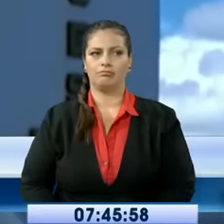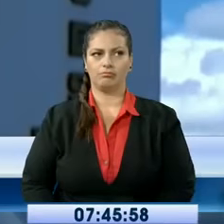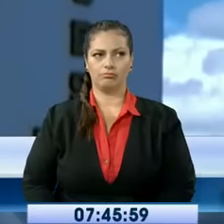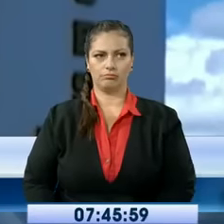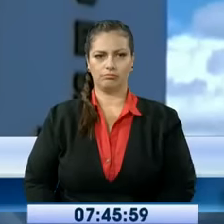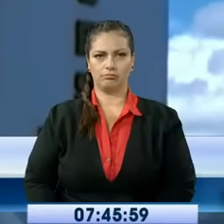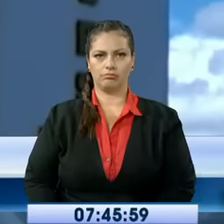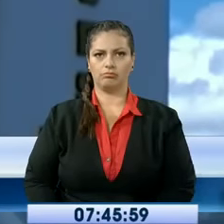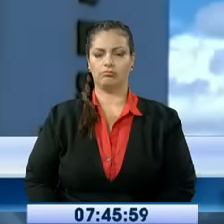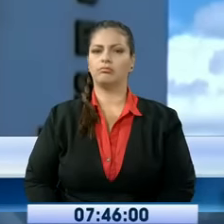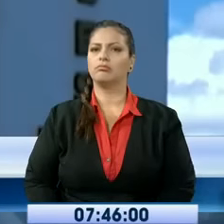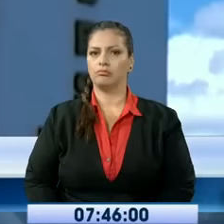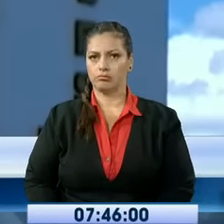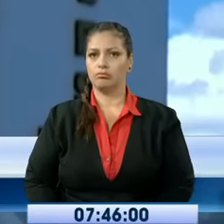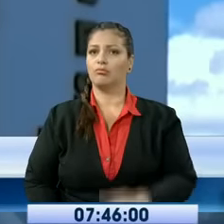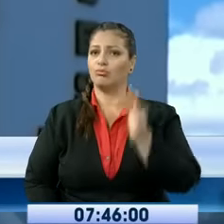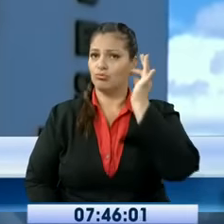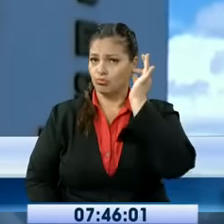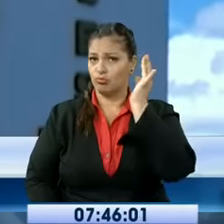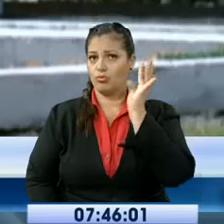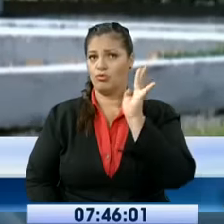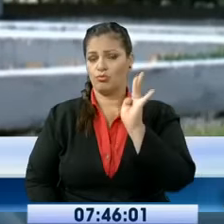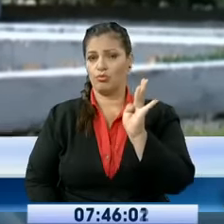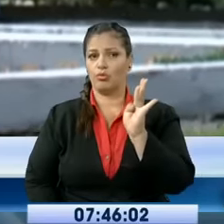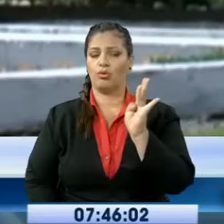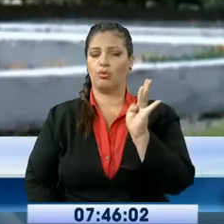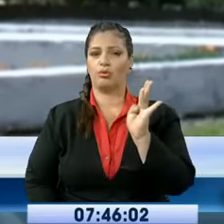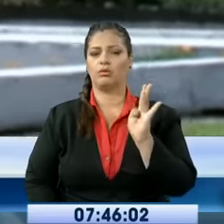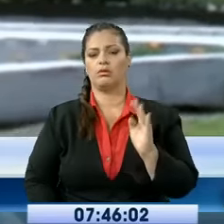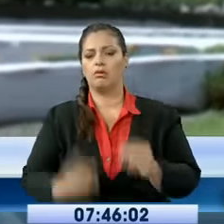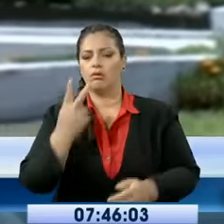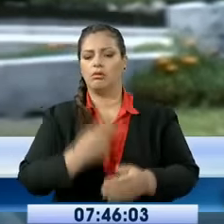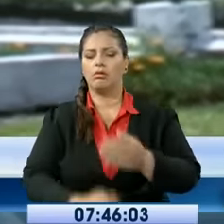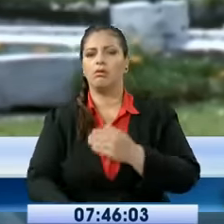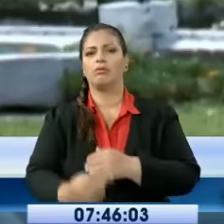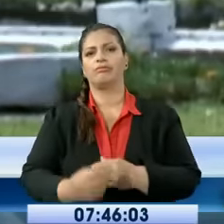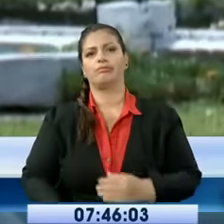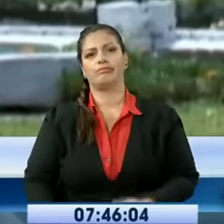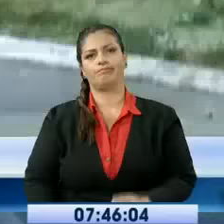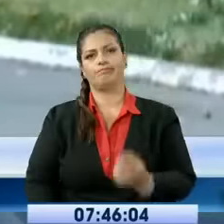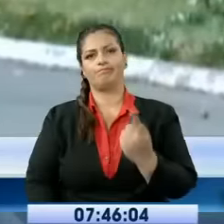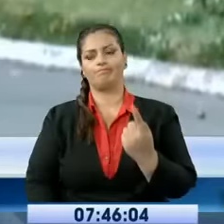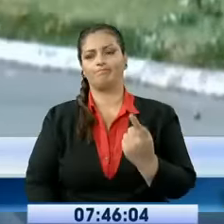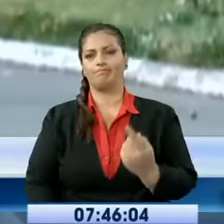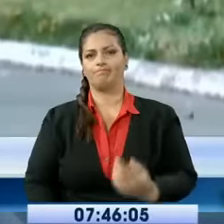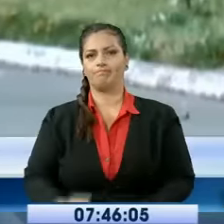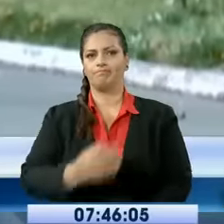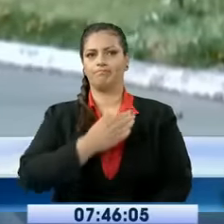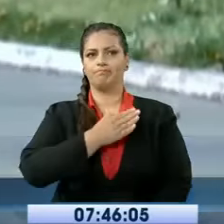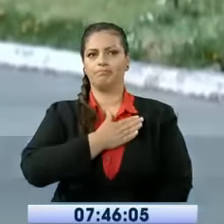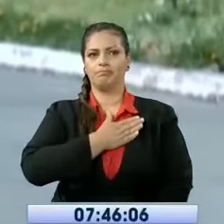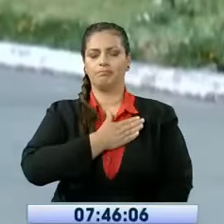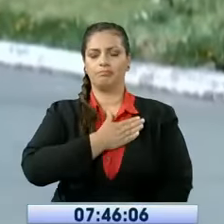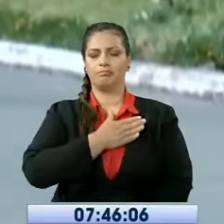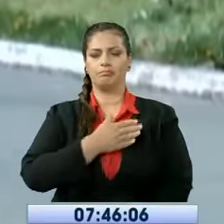militar deja viuda a una joven mujer y una menor de edad en la orfandad. En Quito informó Iván Casame.